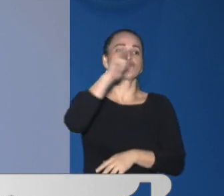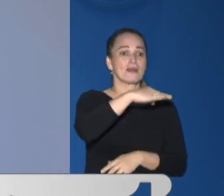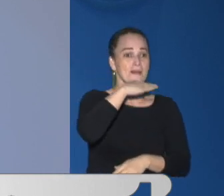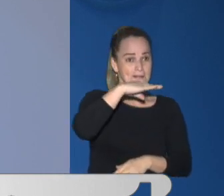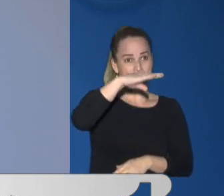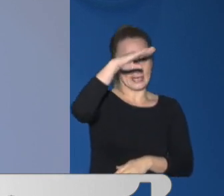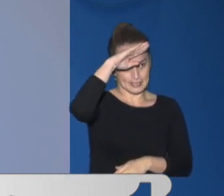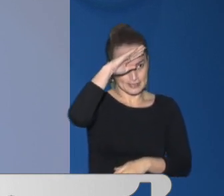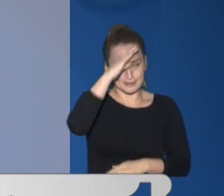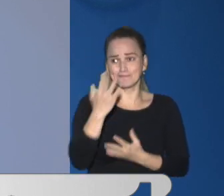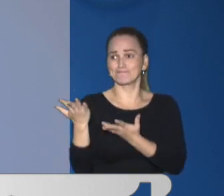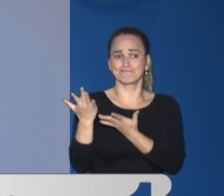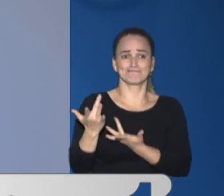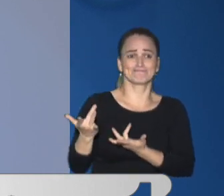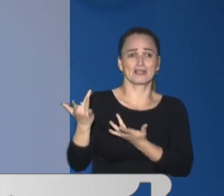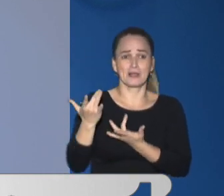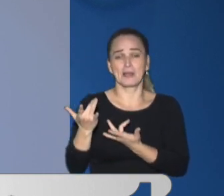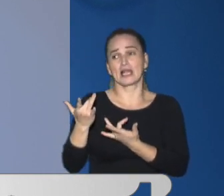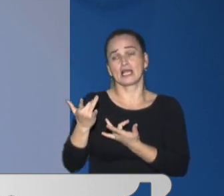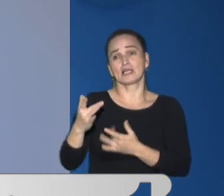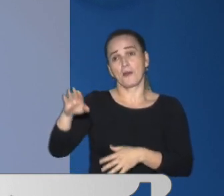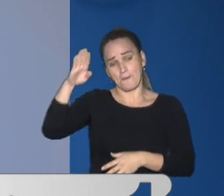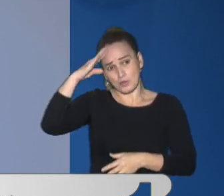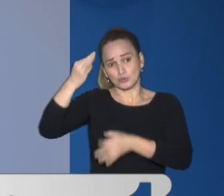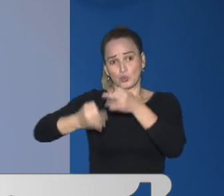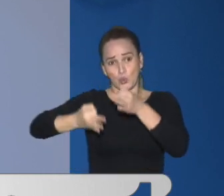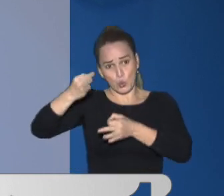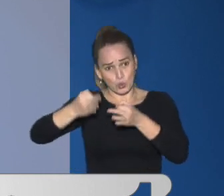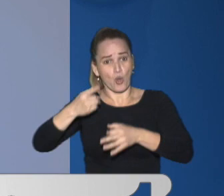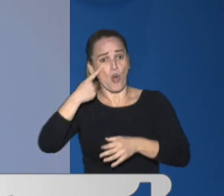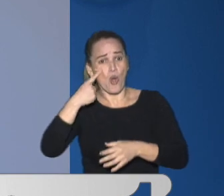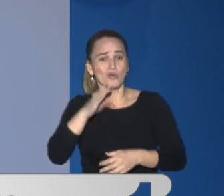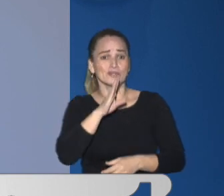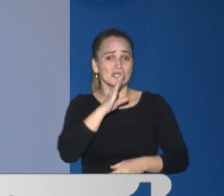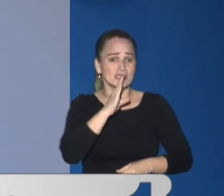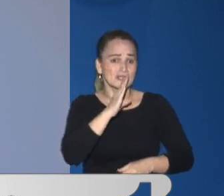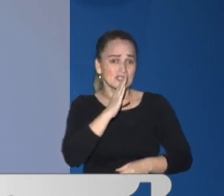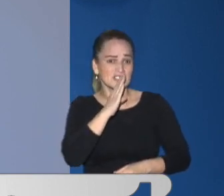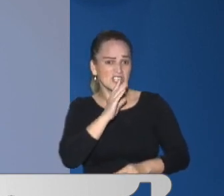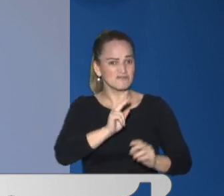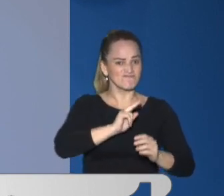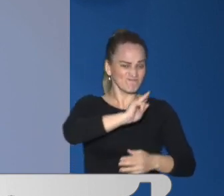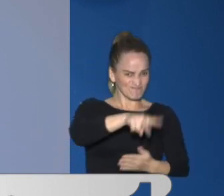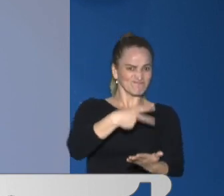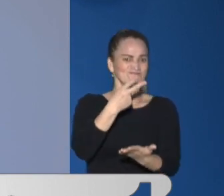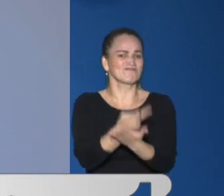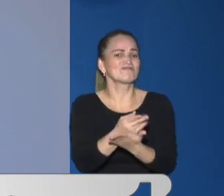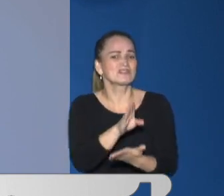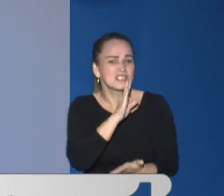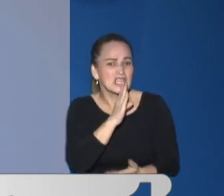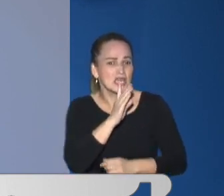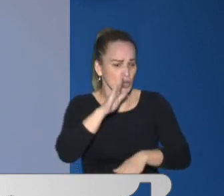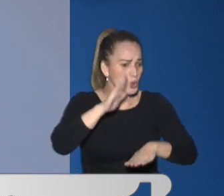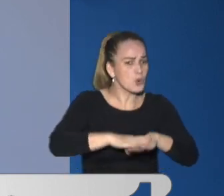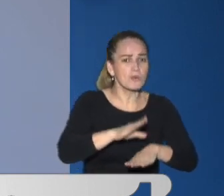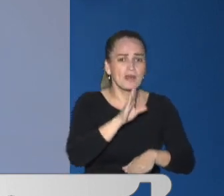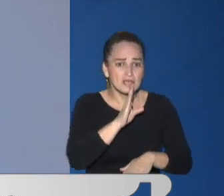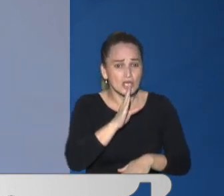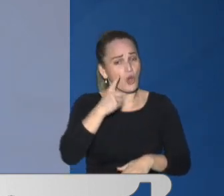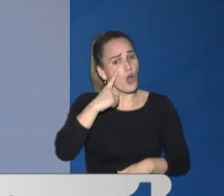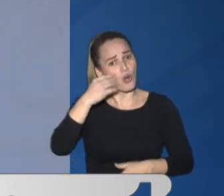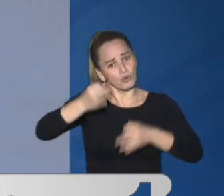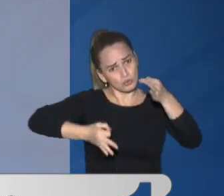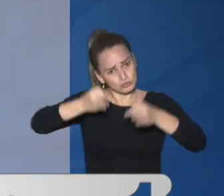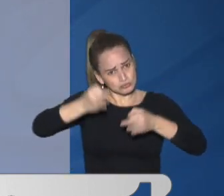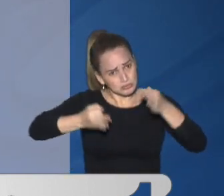Ahora su esperanza la tienen depositada en la justicia para que ubiquen a los responsables del atroz crimen. Queremos que esto sea, que sea justicia,